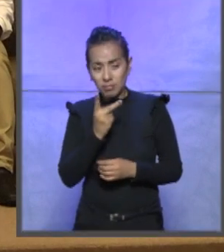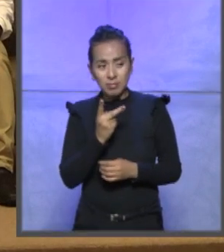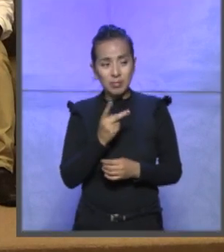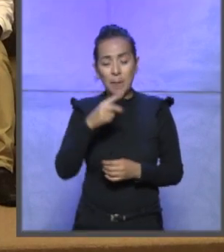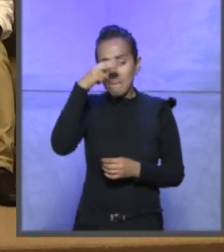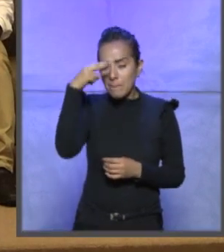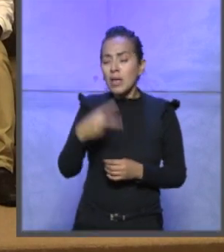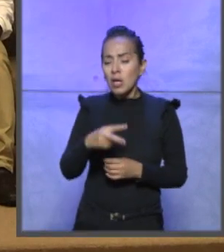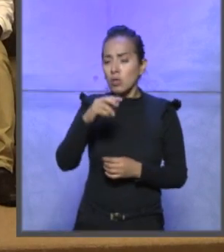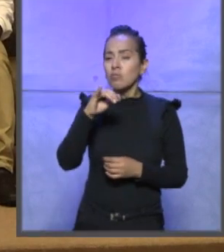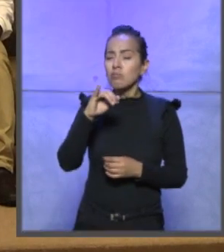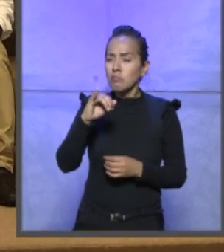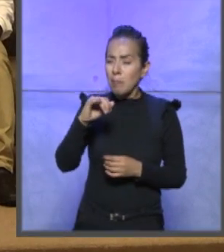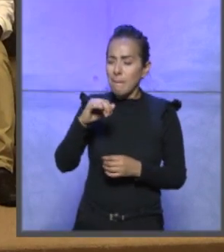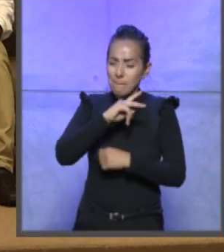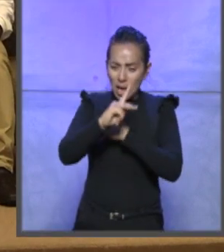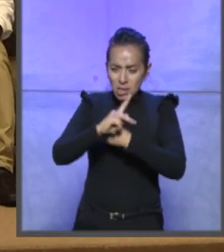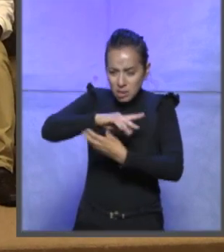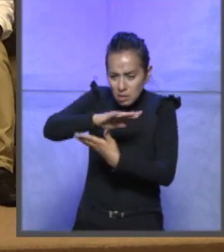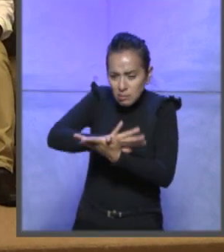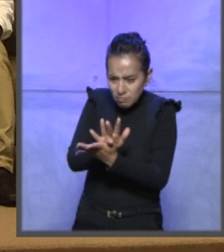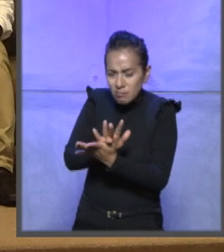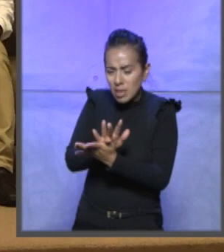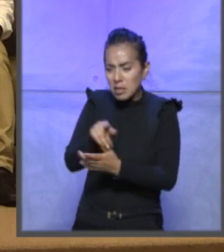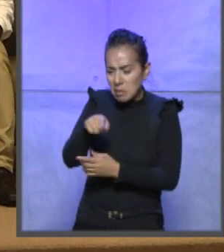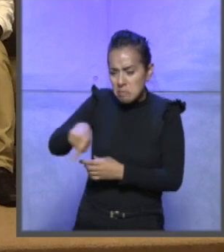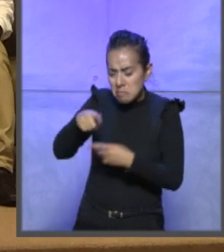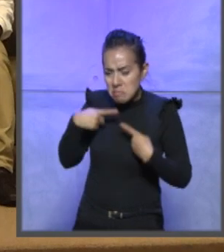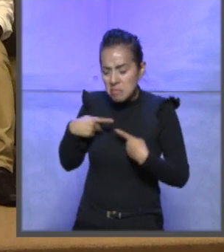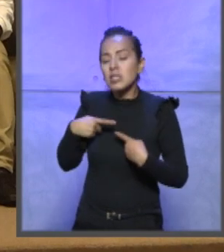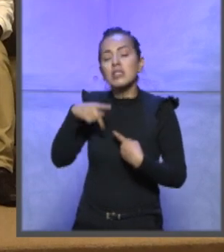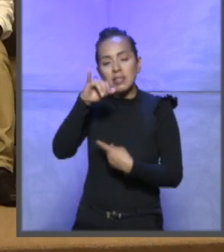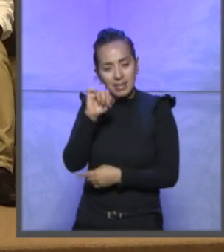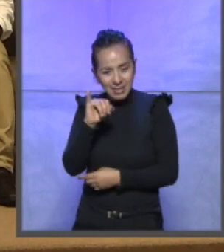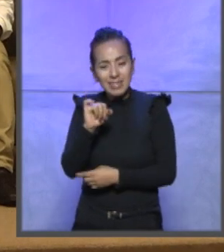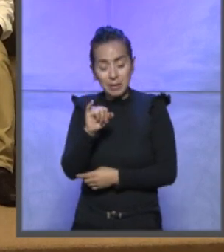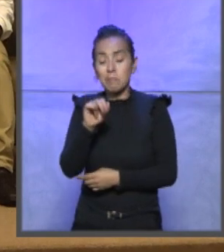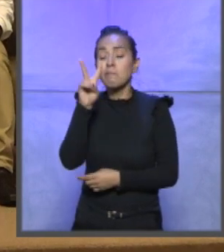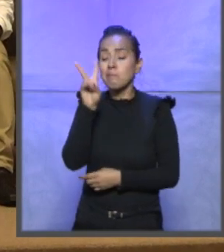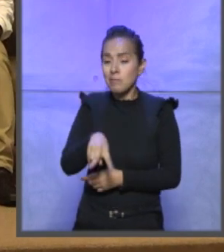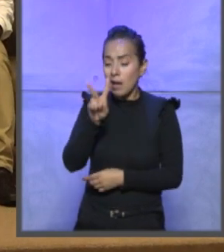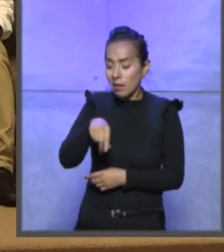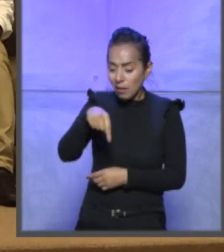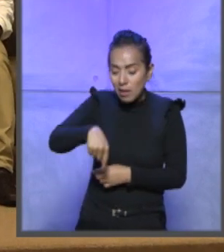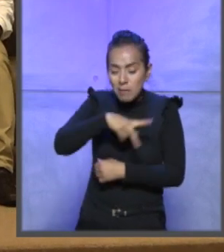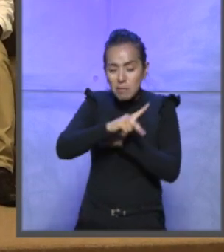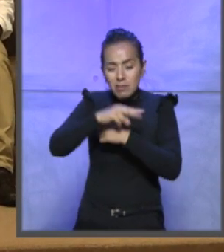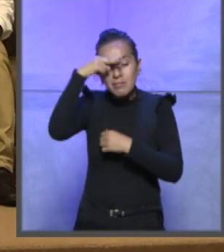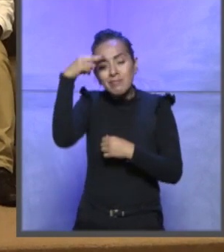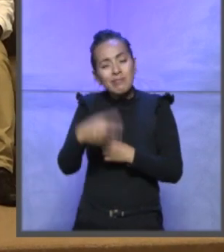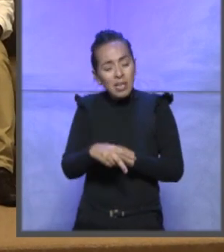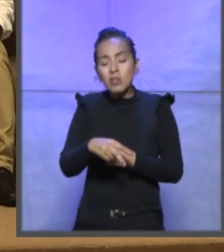pregunta, ¿México es un país que discrimina? Por supuesto que sí. Lamentablemente es una realidad que nuestro